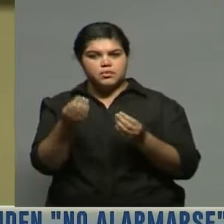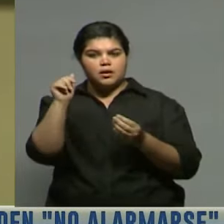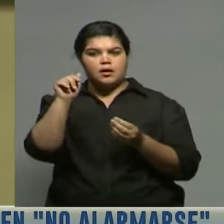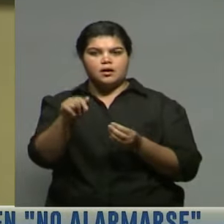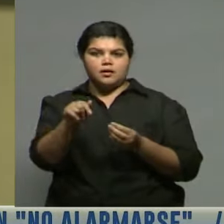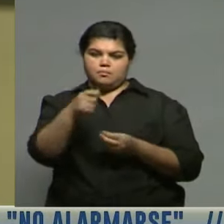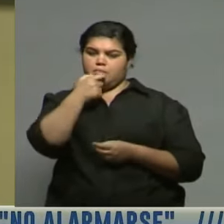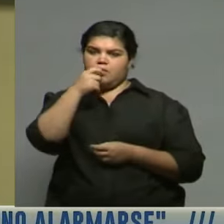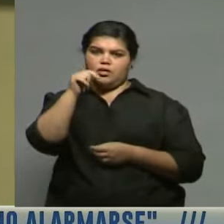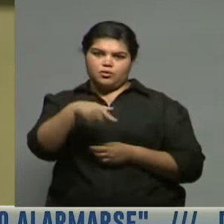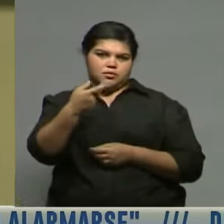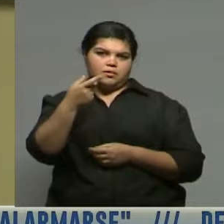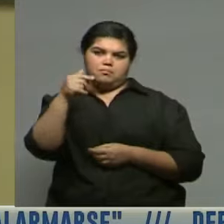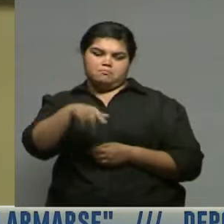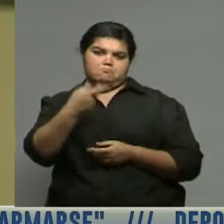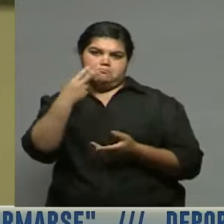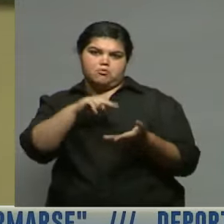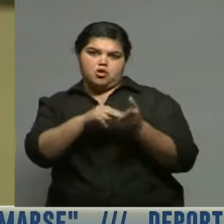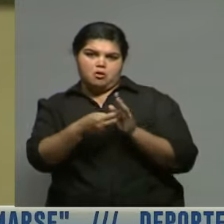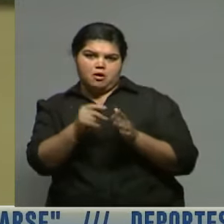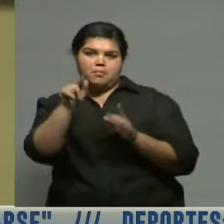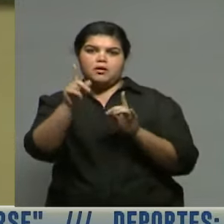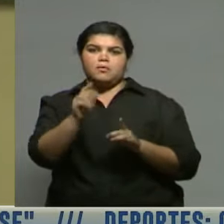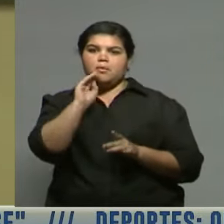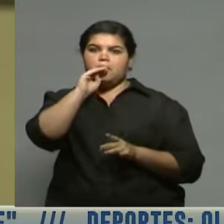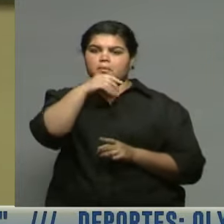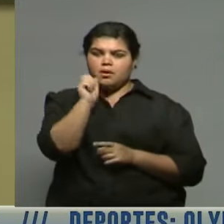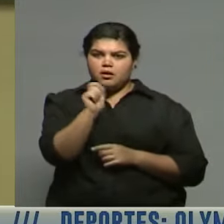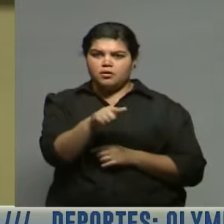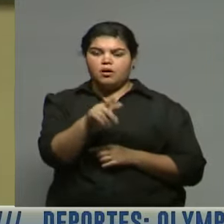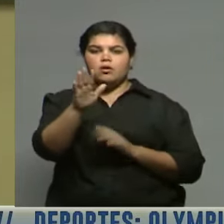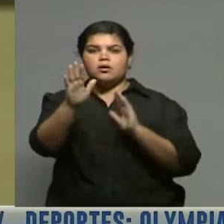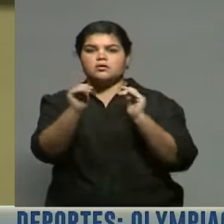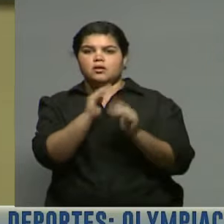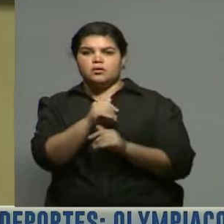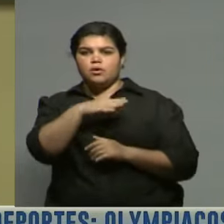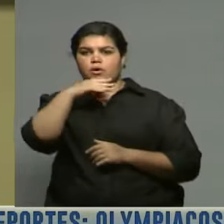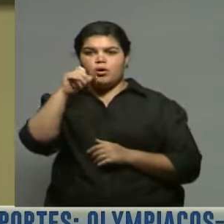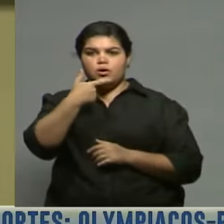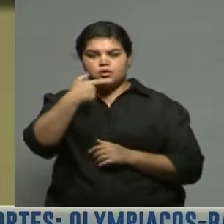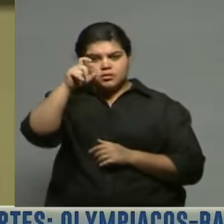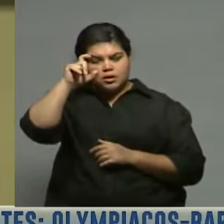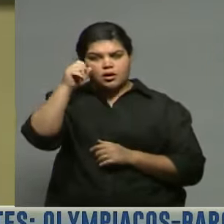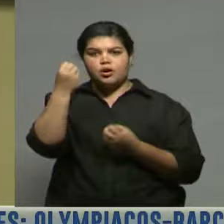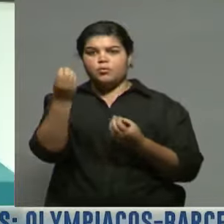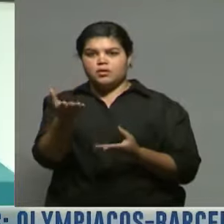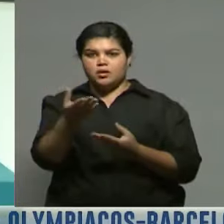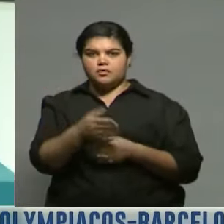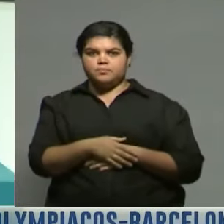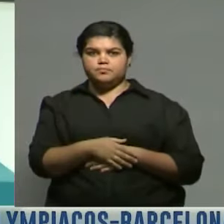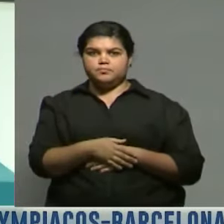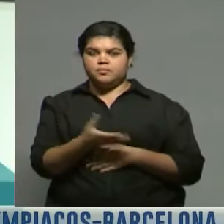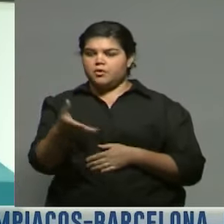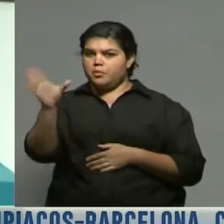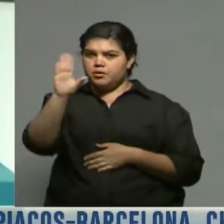a nuestra provincia y al sector vitivinícola sobre todo. Saludo y las buenas noches a José Vargas, nuestro economista. ¿Cómo estás, José? Muchas gracias. Buenas